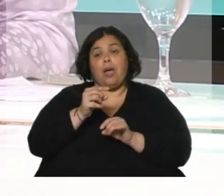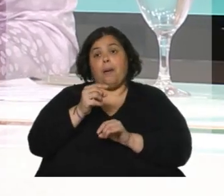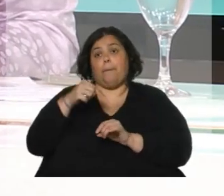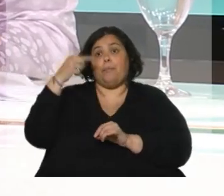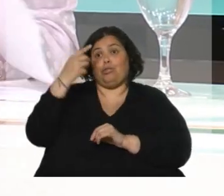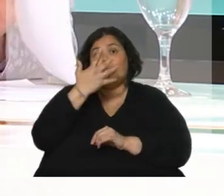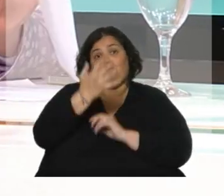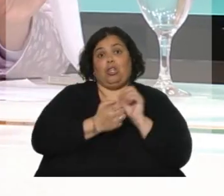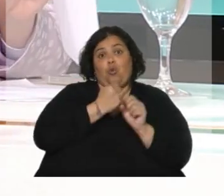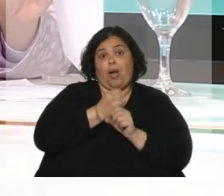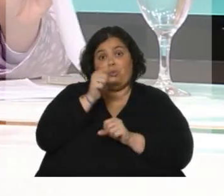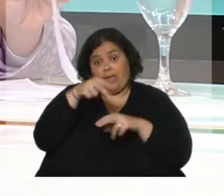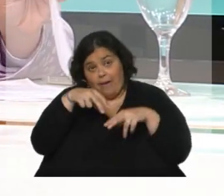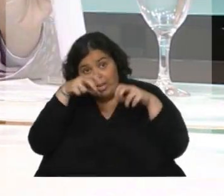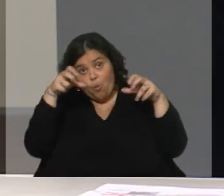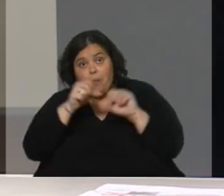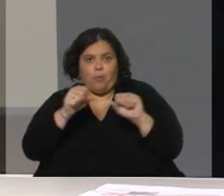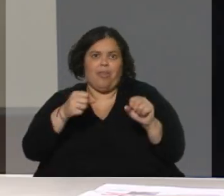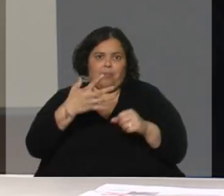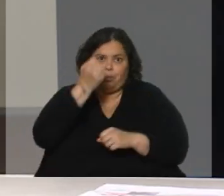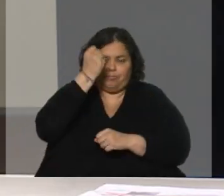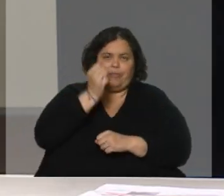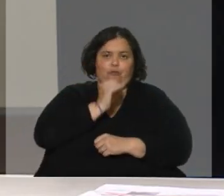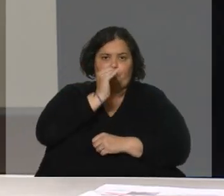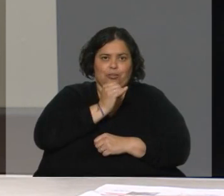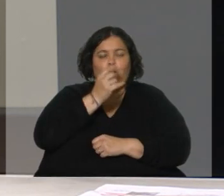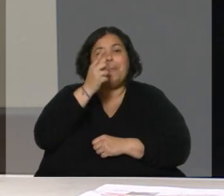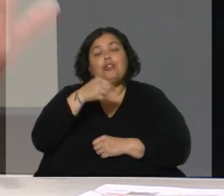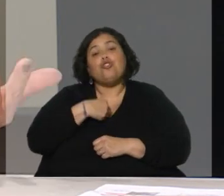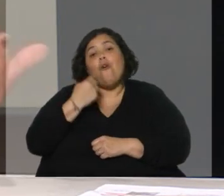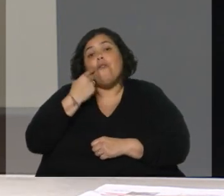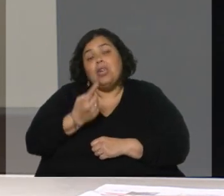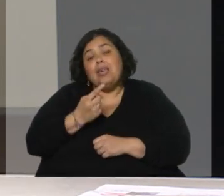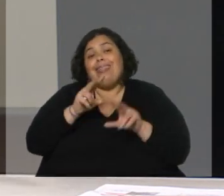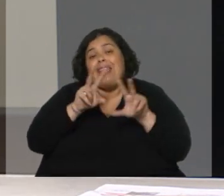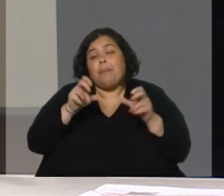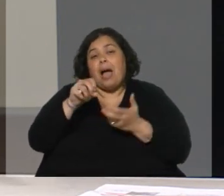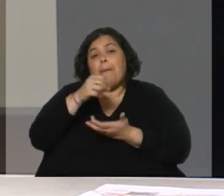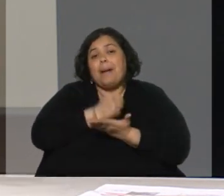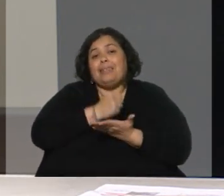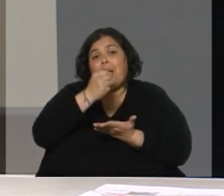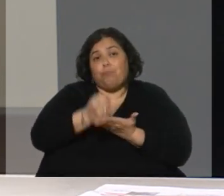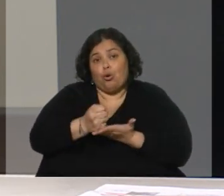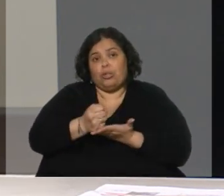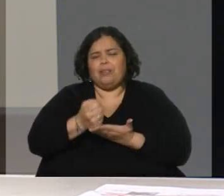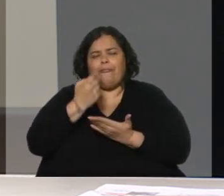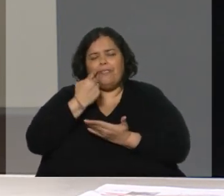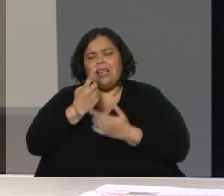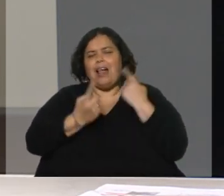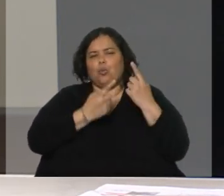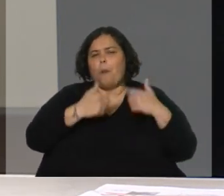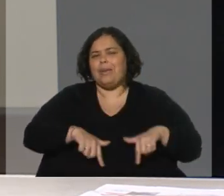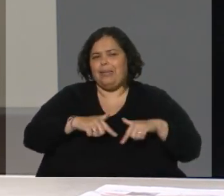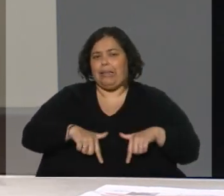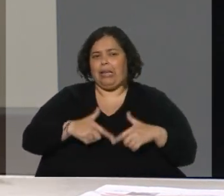averiguar algo y se puede saber Yo lo que vi a partir del caso pasaporte en muchas desprolijidades en algunos ministerios